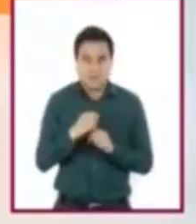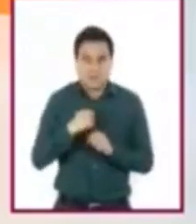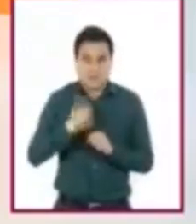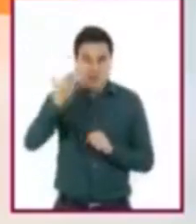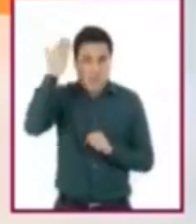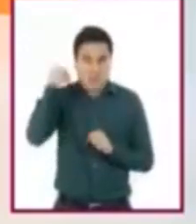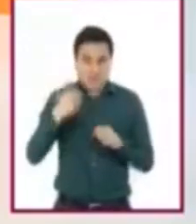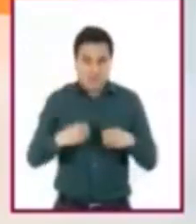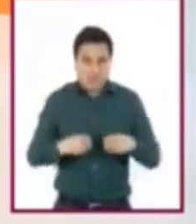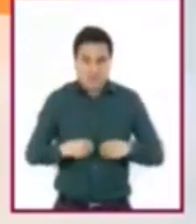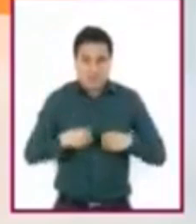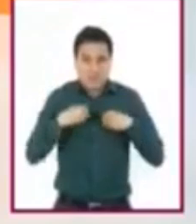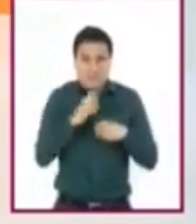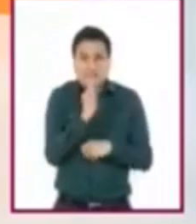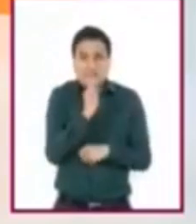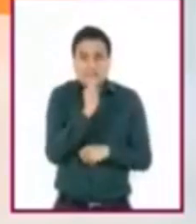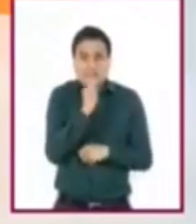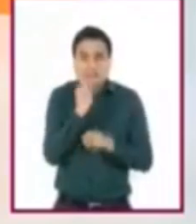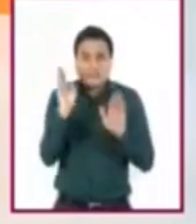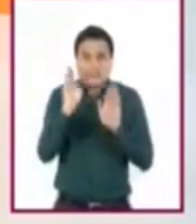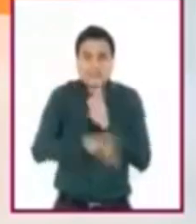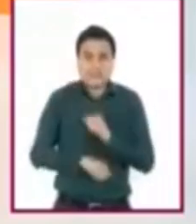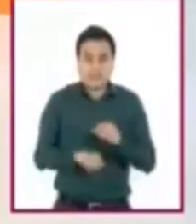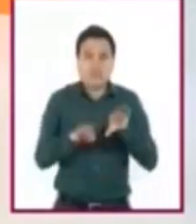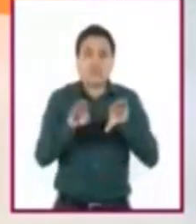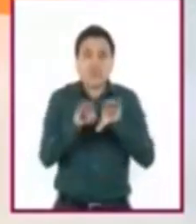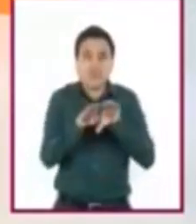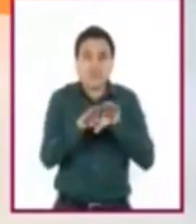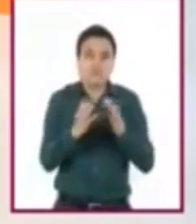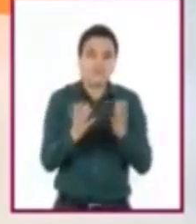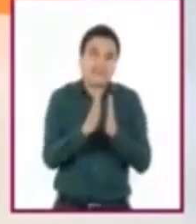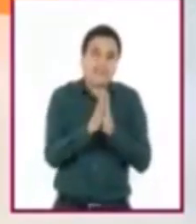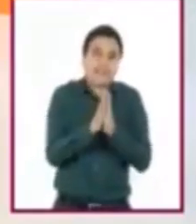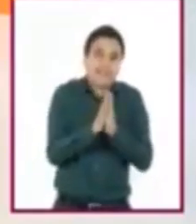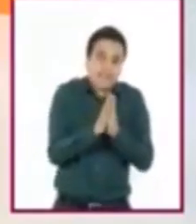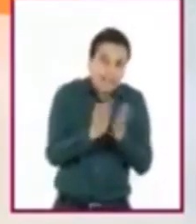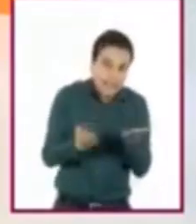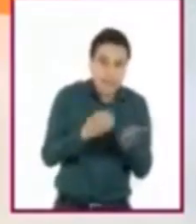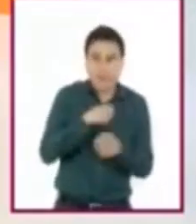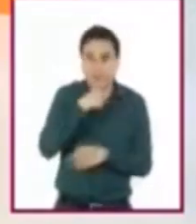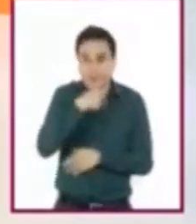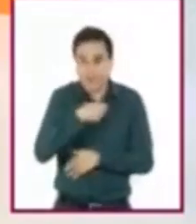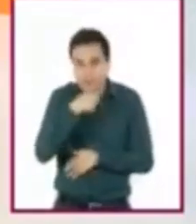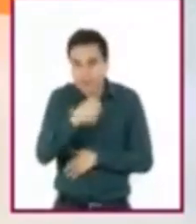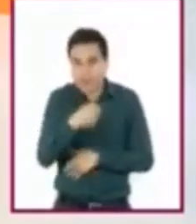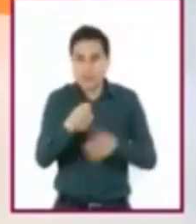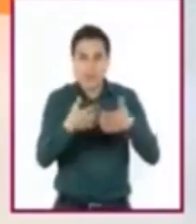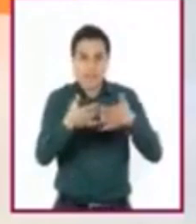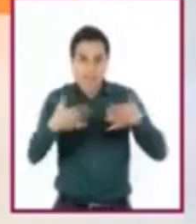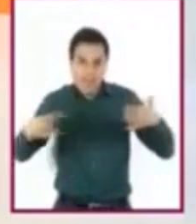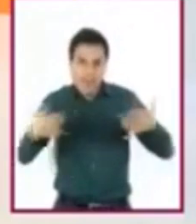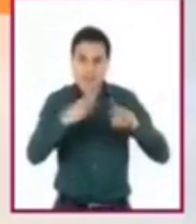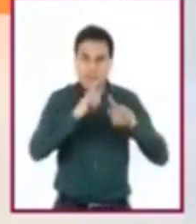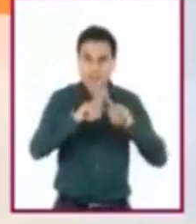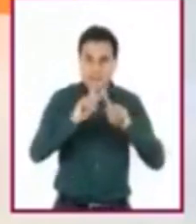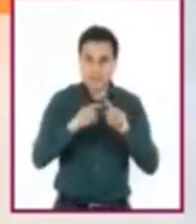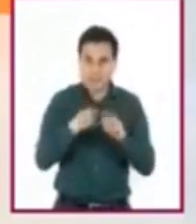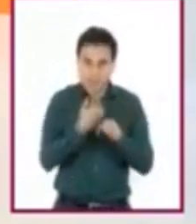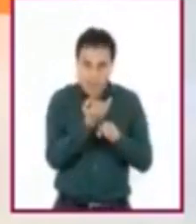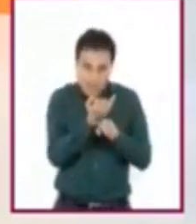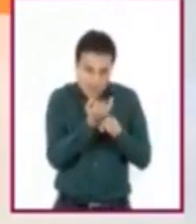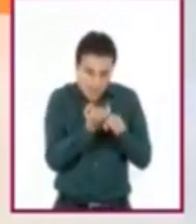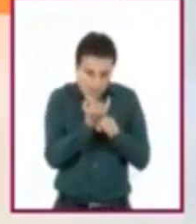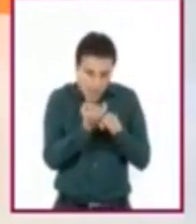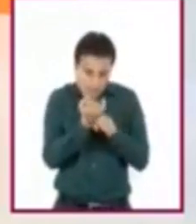recordamos individualmente. Por eso empleamos fuentes históricas que, aunque no siempre las fuentes nos permiten reconstruir lo que sucedió de